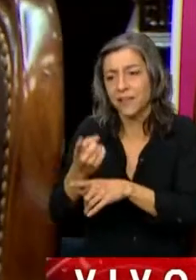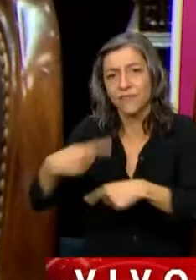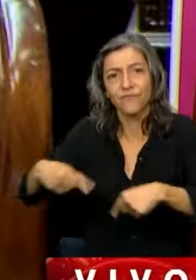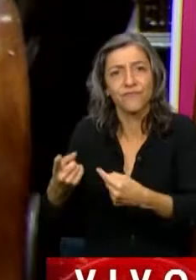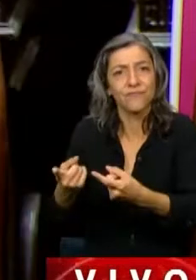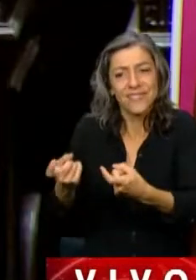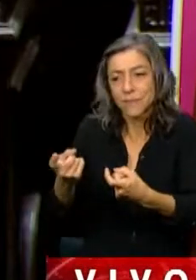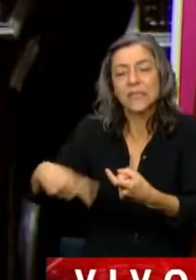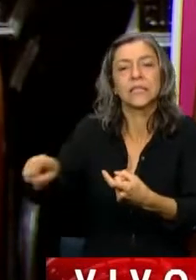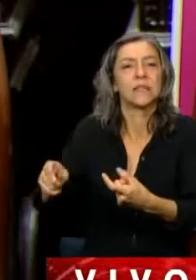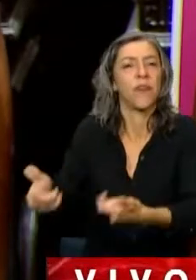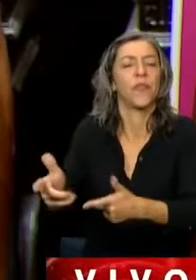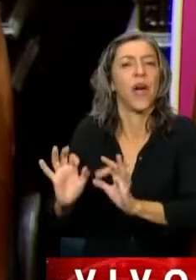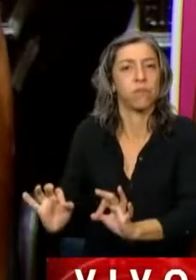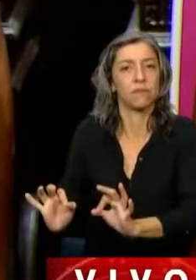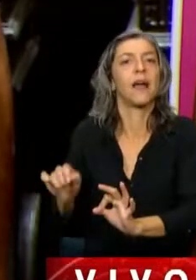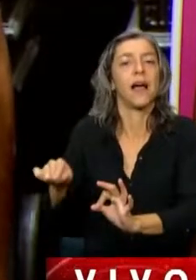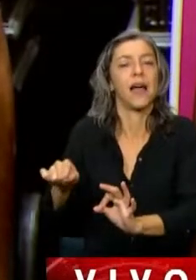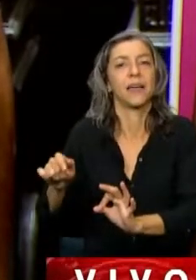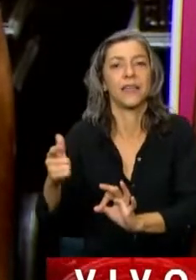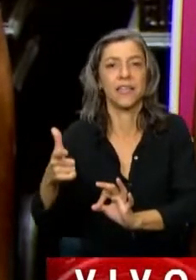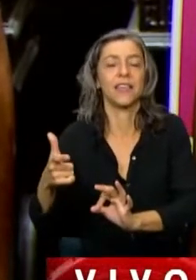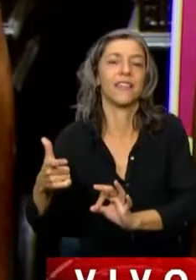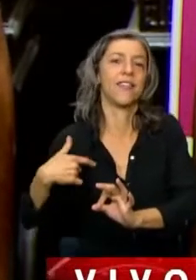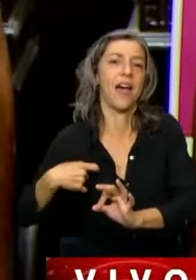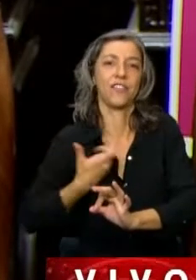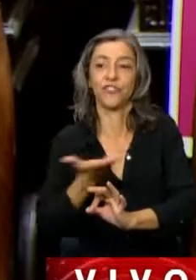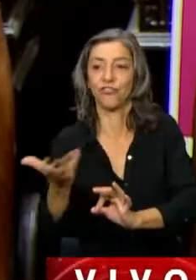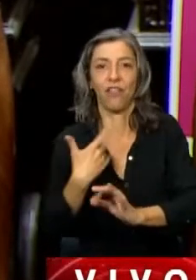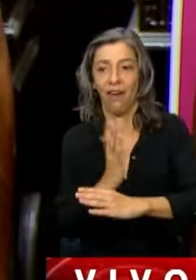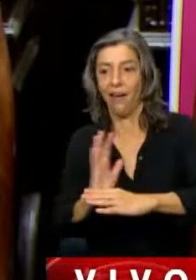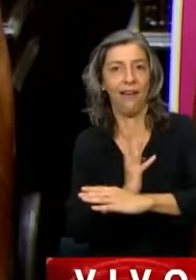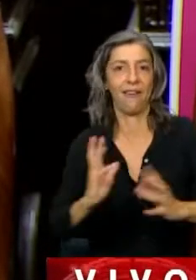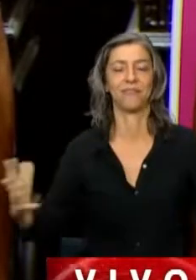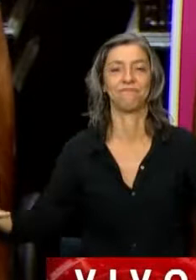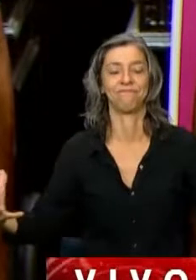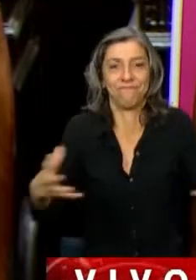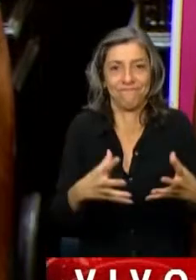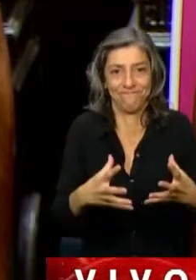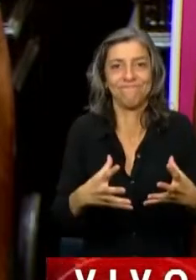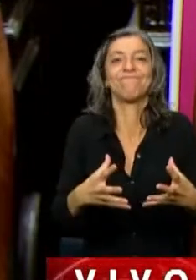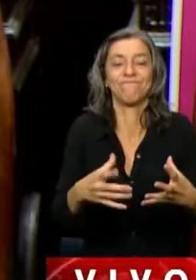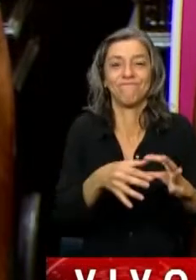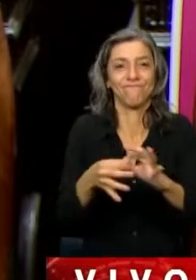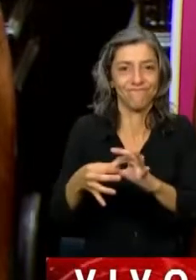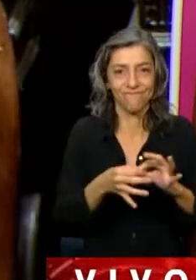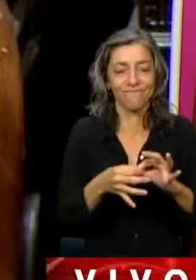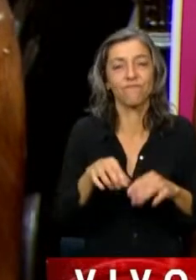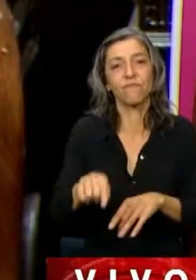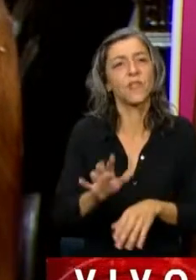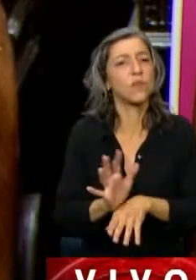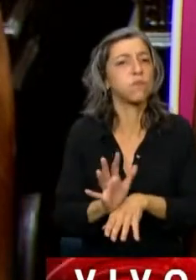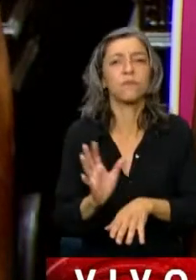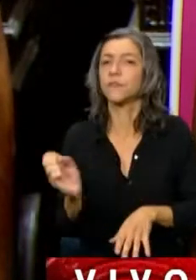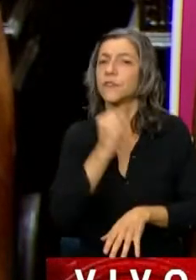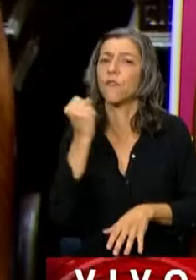Y también es una ley muy importante porque nos tiene que hacer pensar sobre las capacidades que tiene el